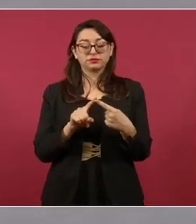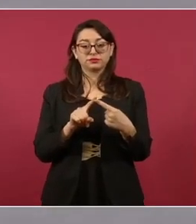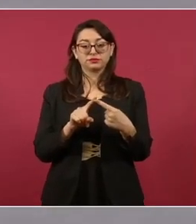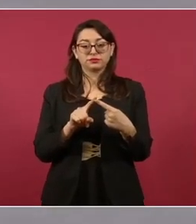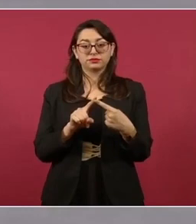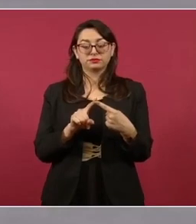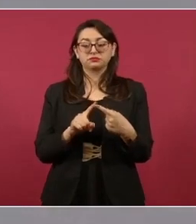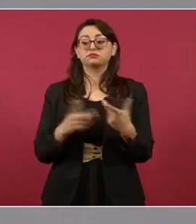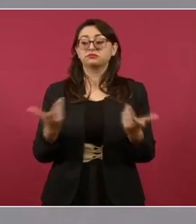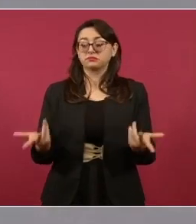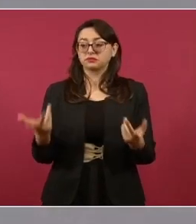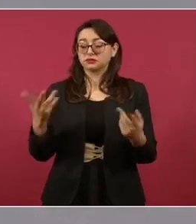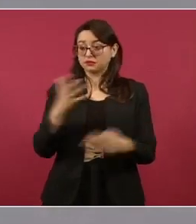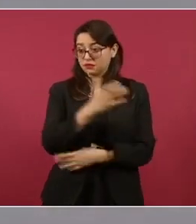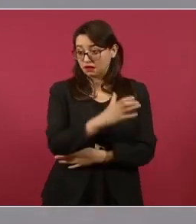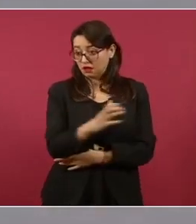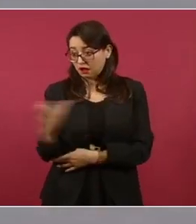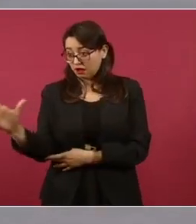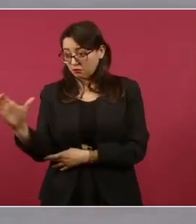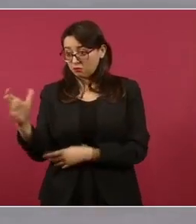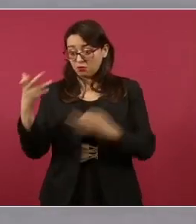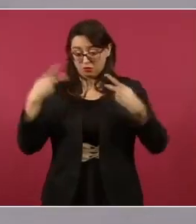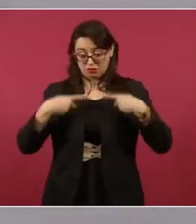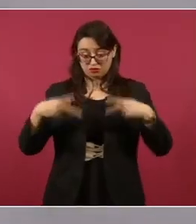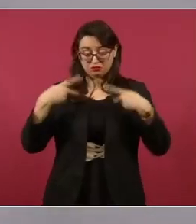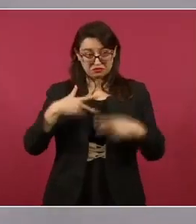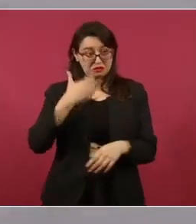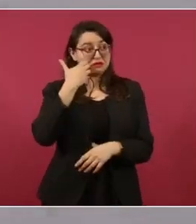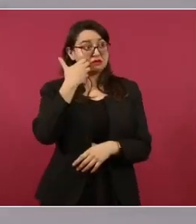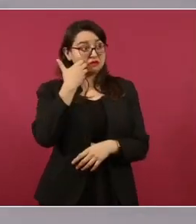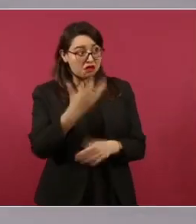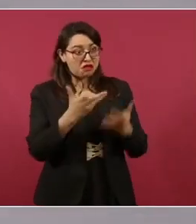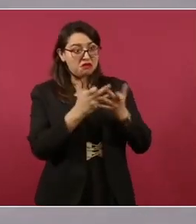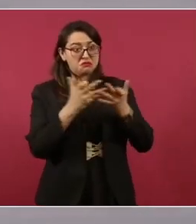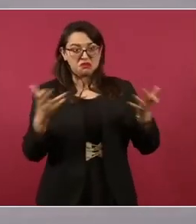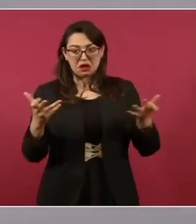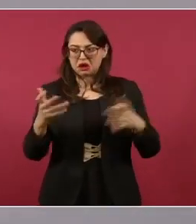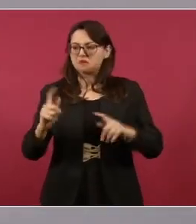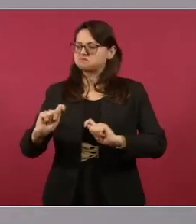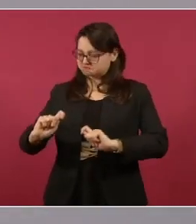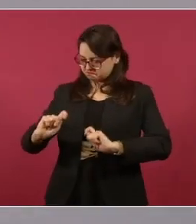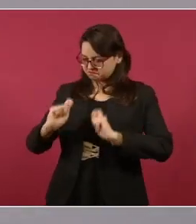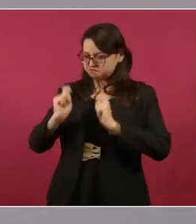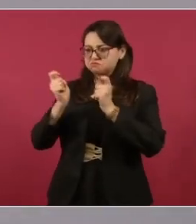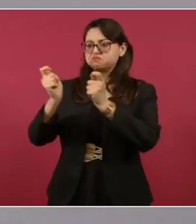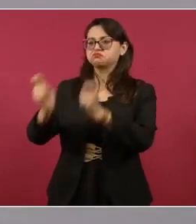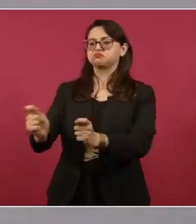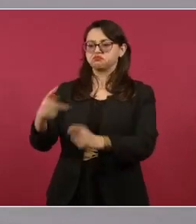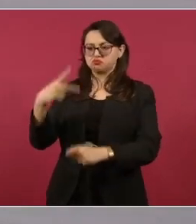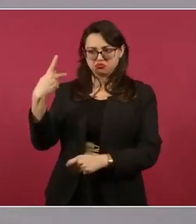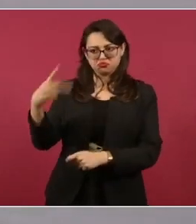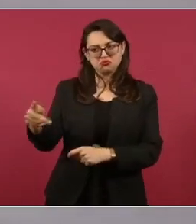entregó la tierra a los campesinos y ayudó a los obreros.